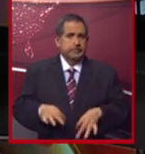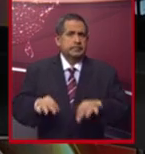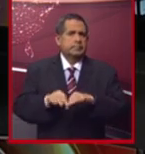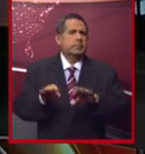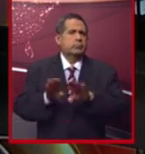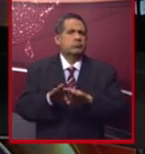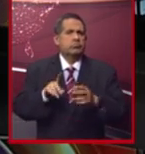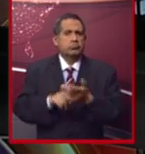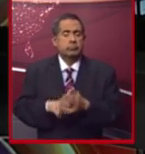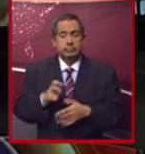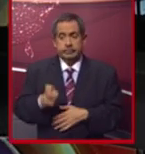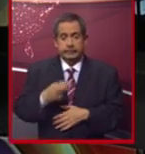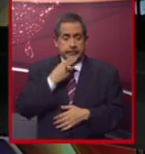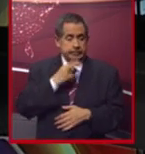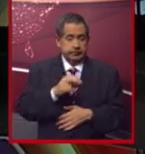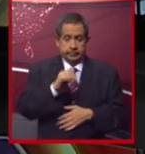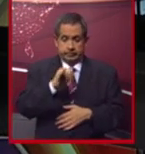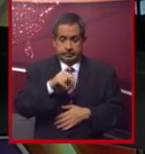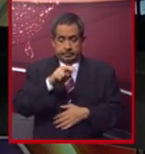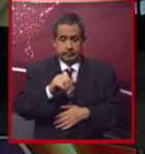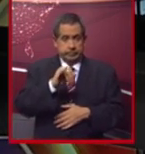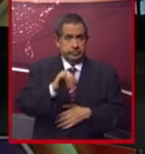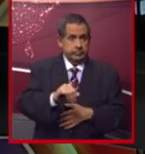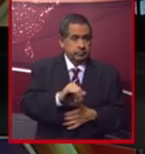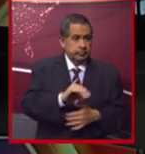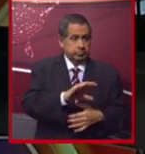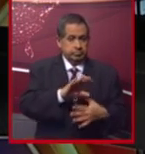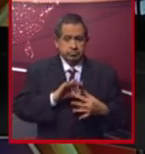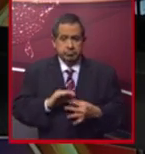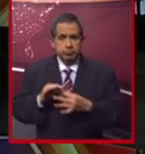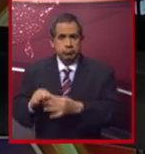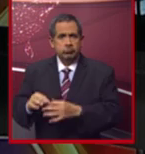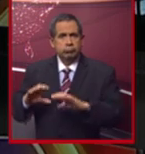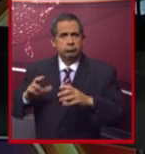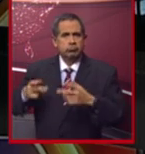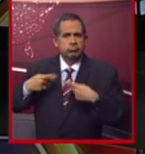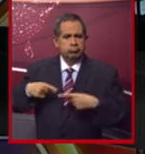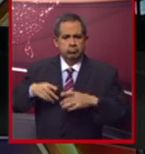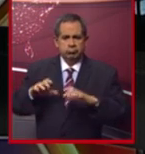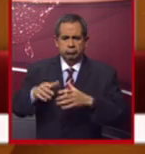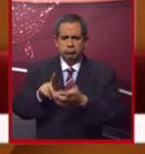organismo como puente entre la ciudadanía y quienes ejercen el poder público.